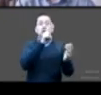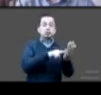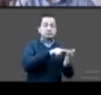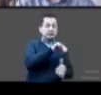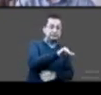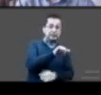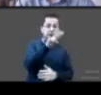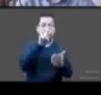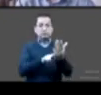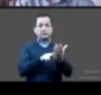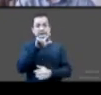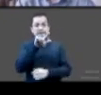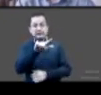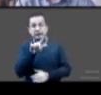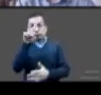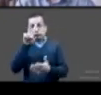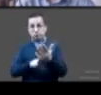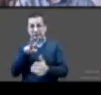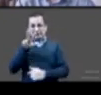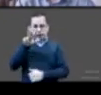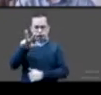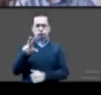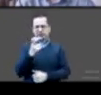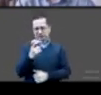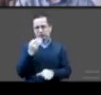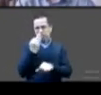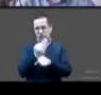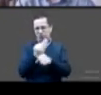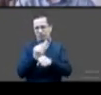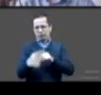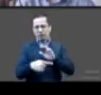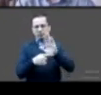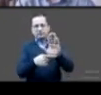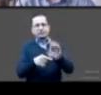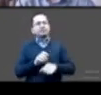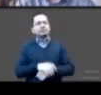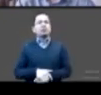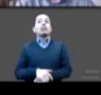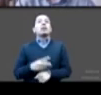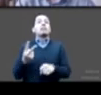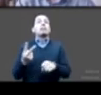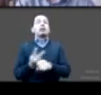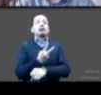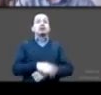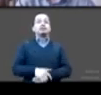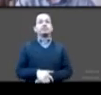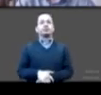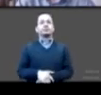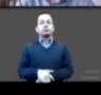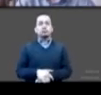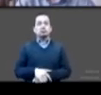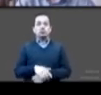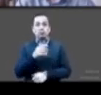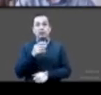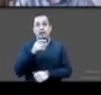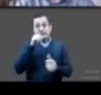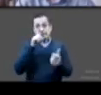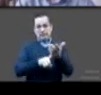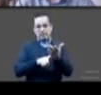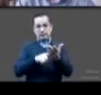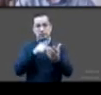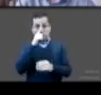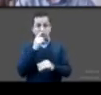que es el dato más reciente, en su mayoría, en la mayor parte de las imágenes que